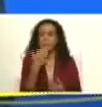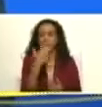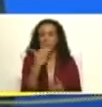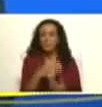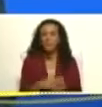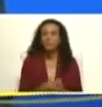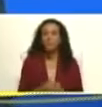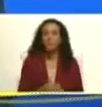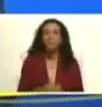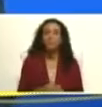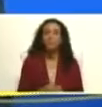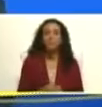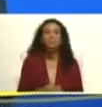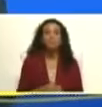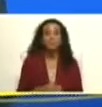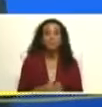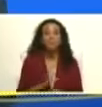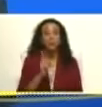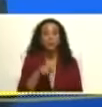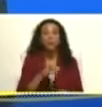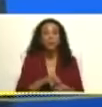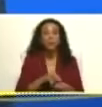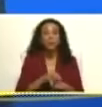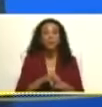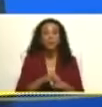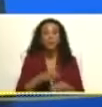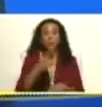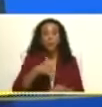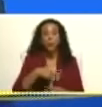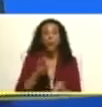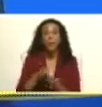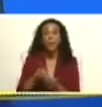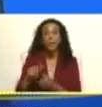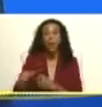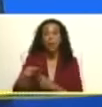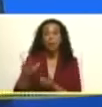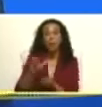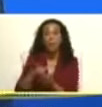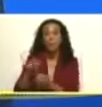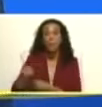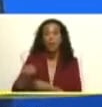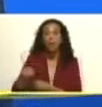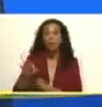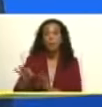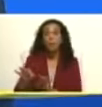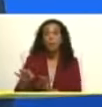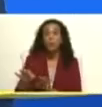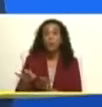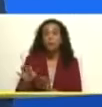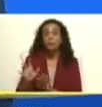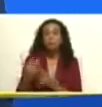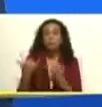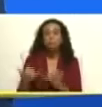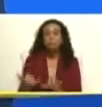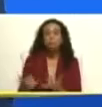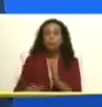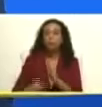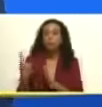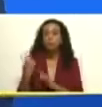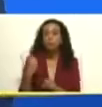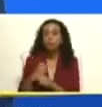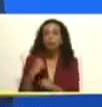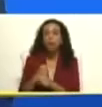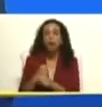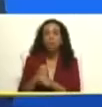Bueno, yo también quiero anunciar a Nueva Esparta que cayendo y corriendo ya